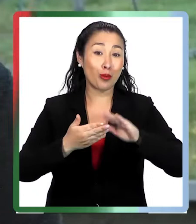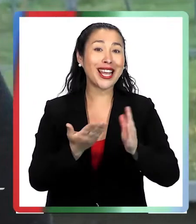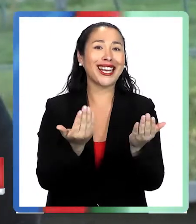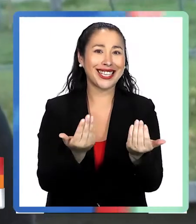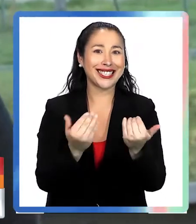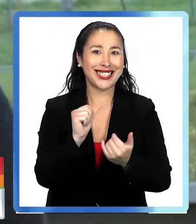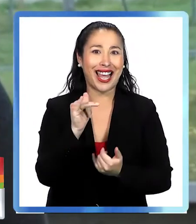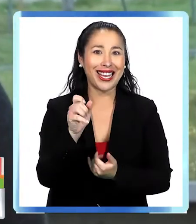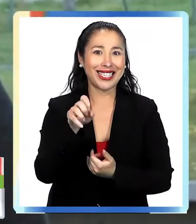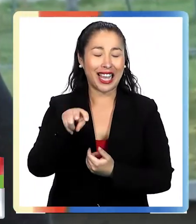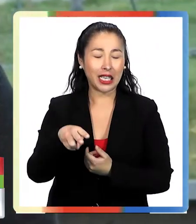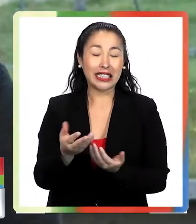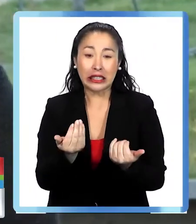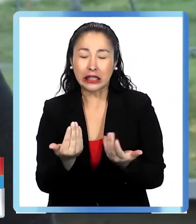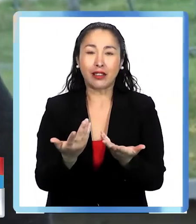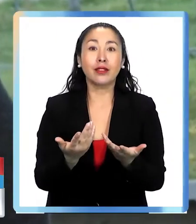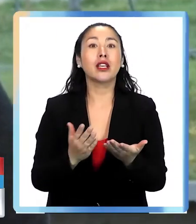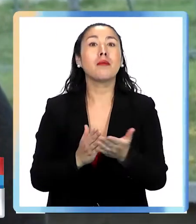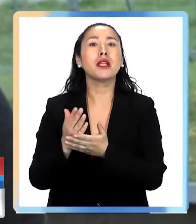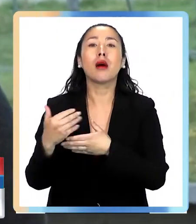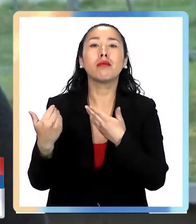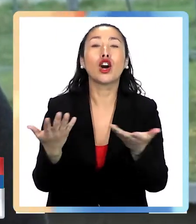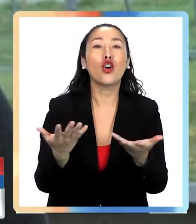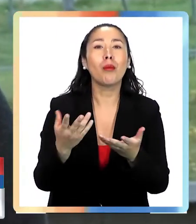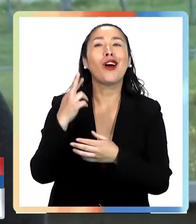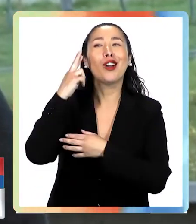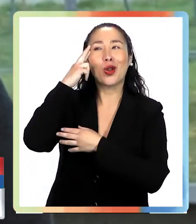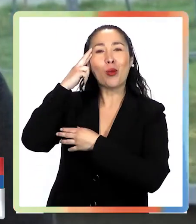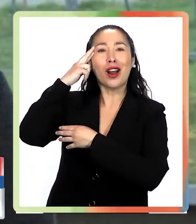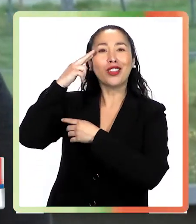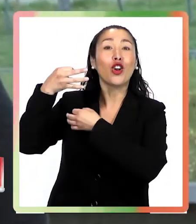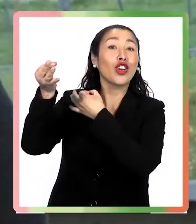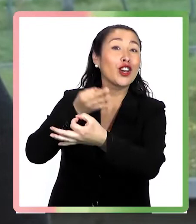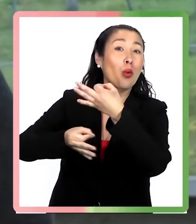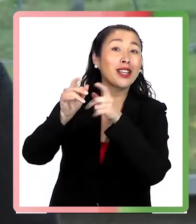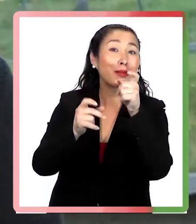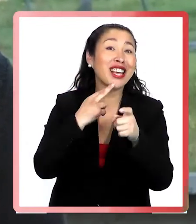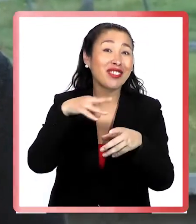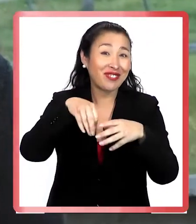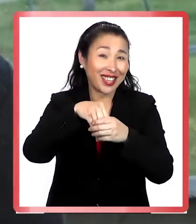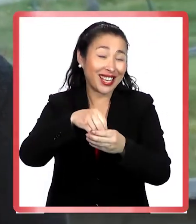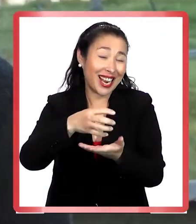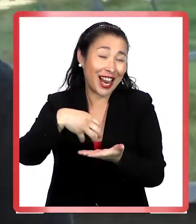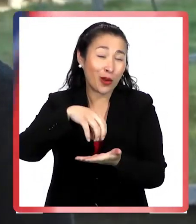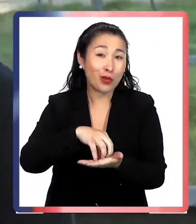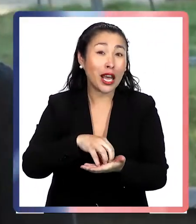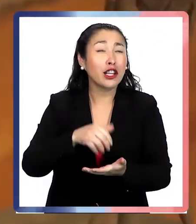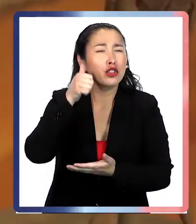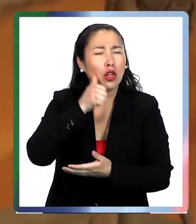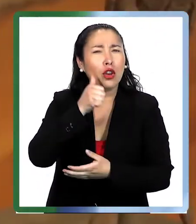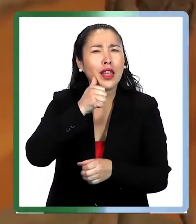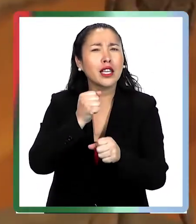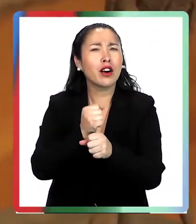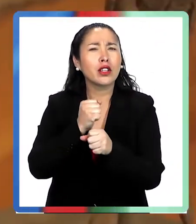comunidad de Aysén, se nutre de los relatos y de las historias y de los recuerdos de la gente que ha habitado este lugar, y por supuesto que toda la gestión que